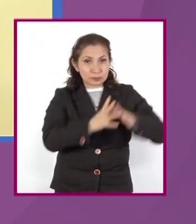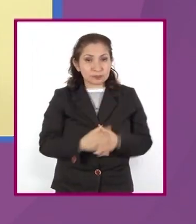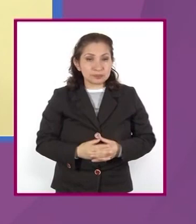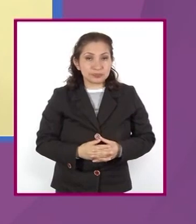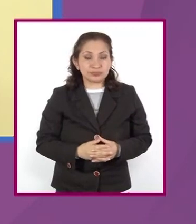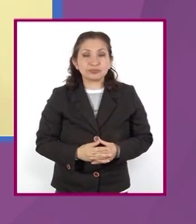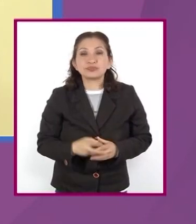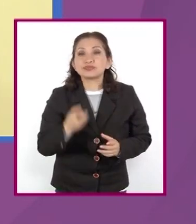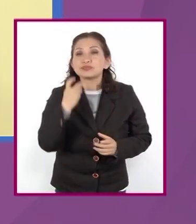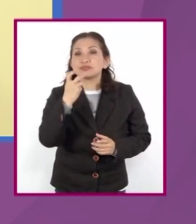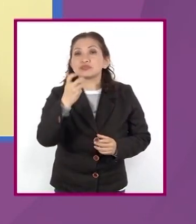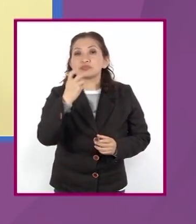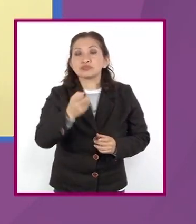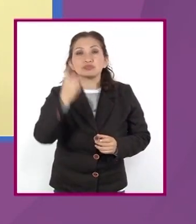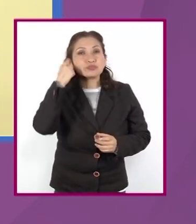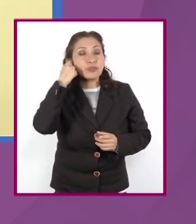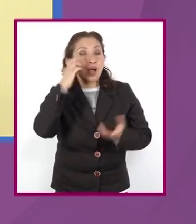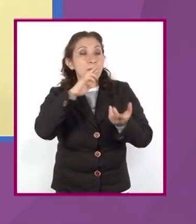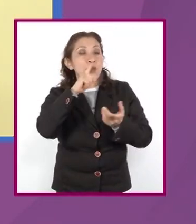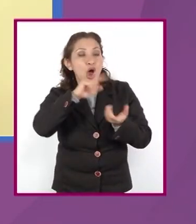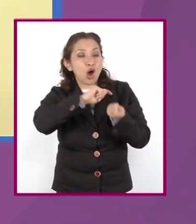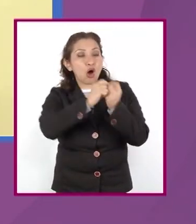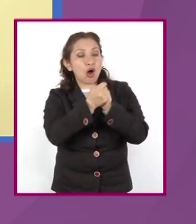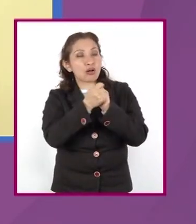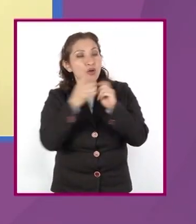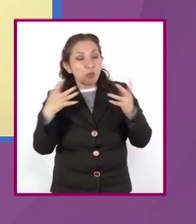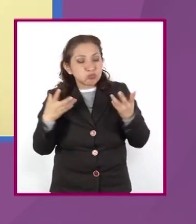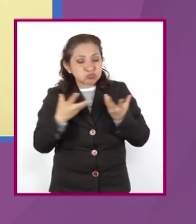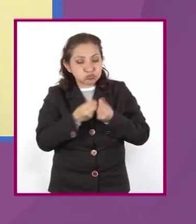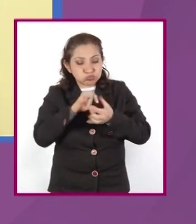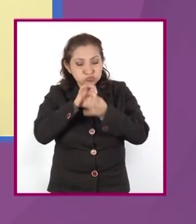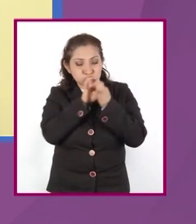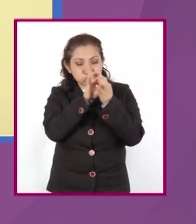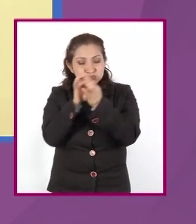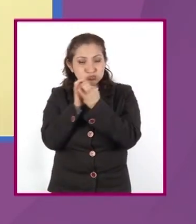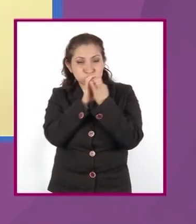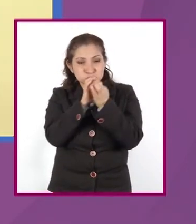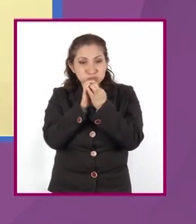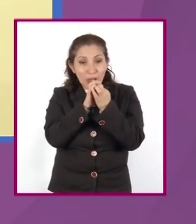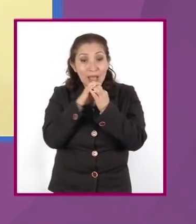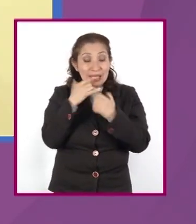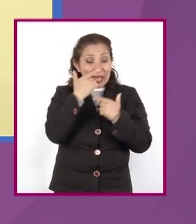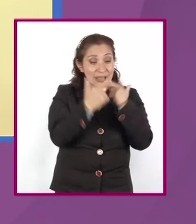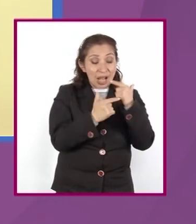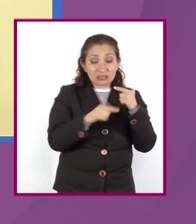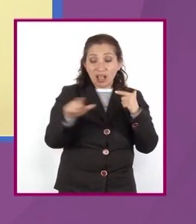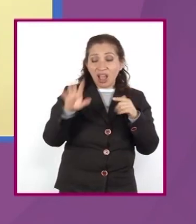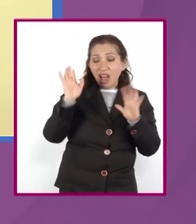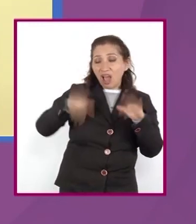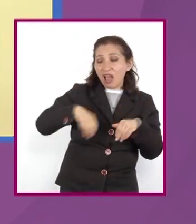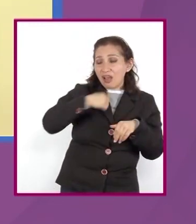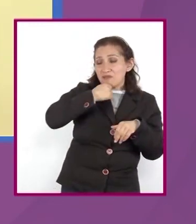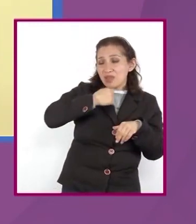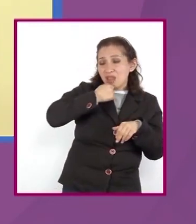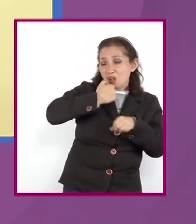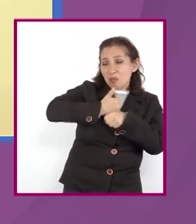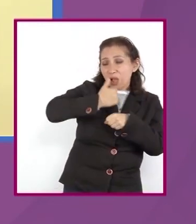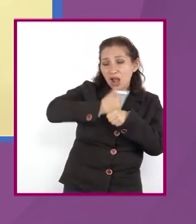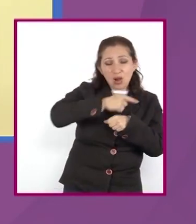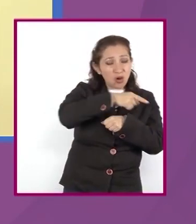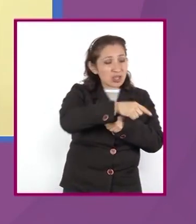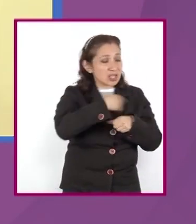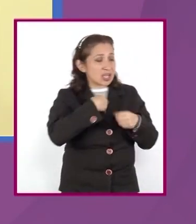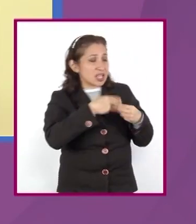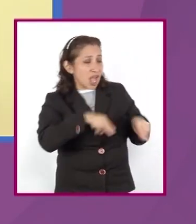Lo anterior nos llevó a mejorar la cohesión social y cerrando la brecha generacional entre las abuelas y los